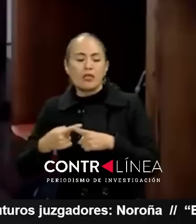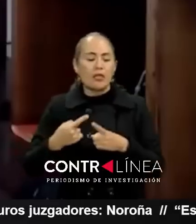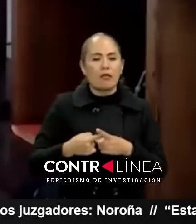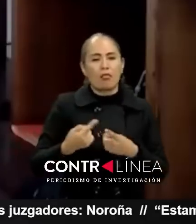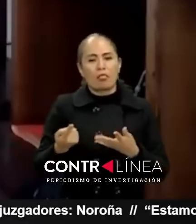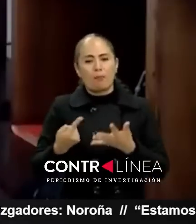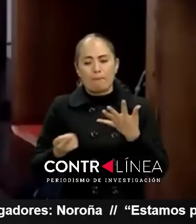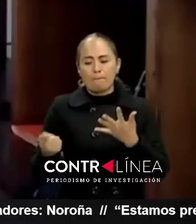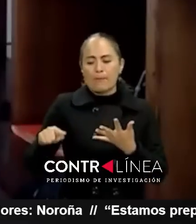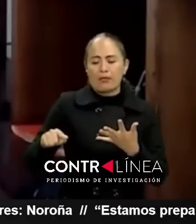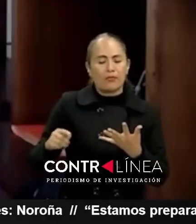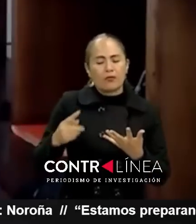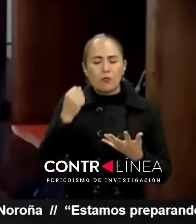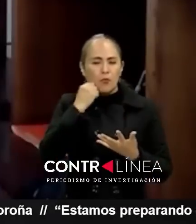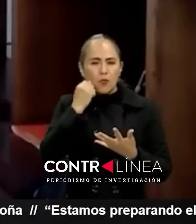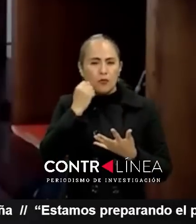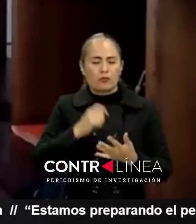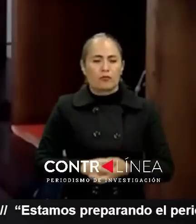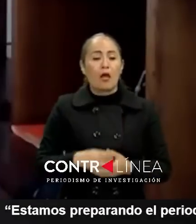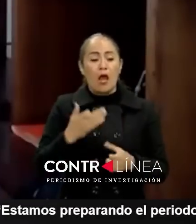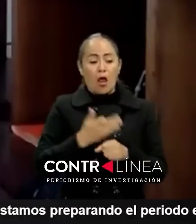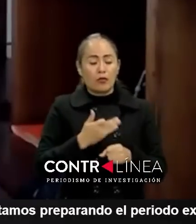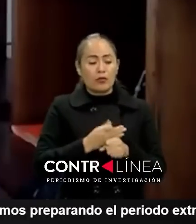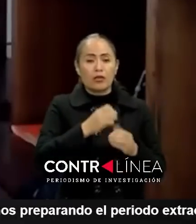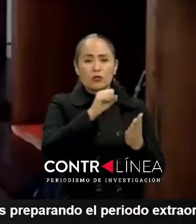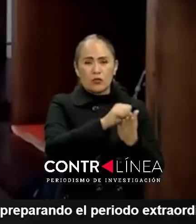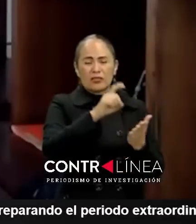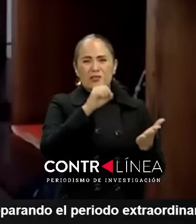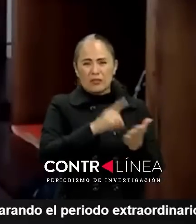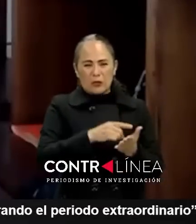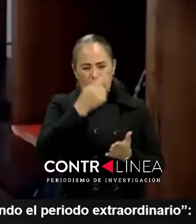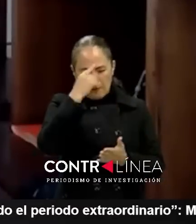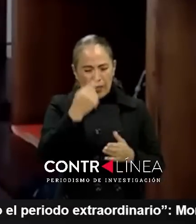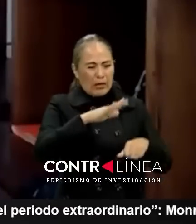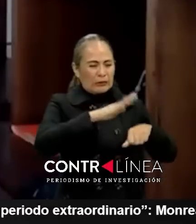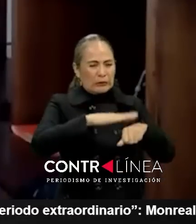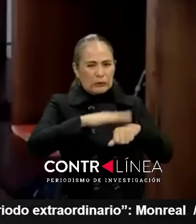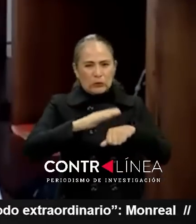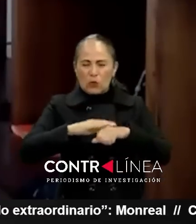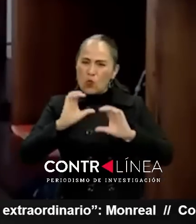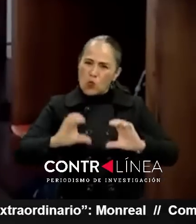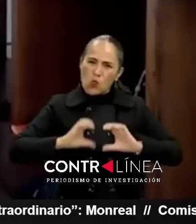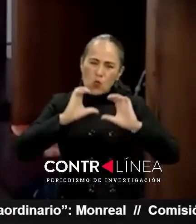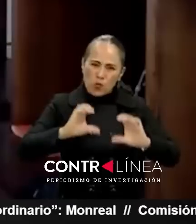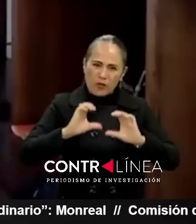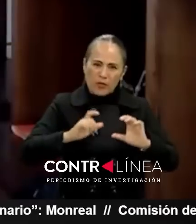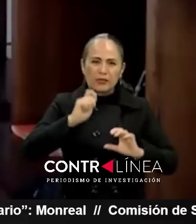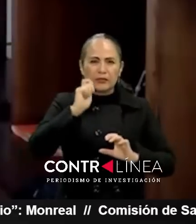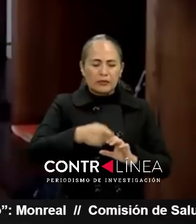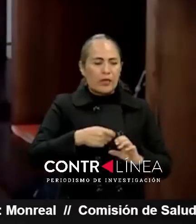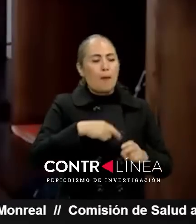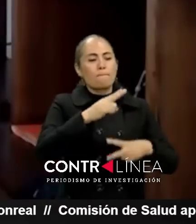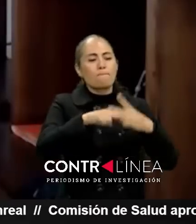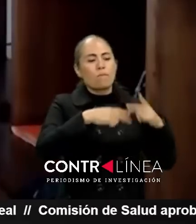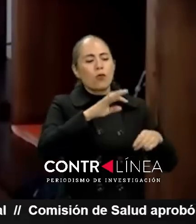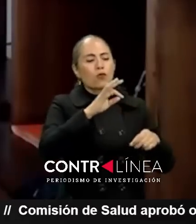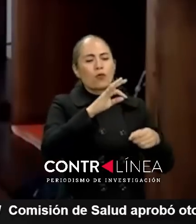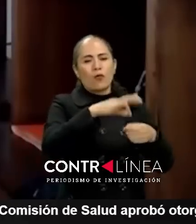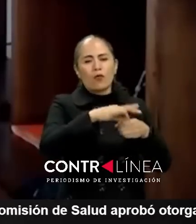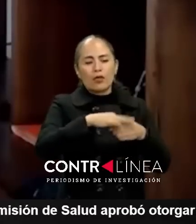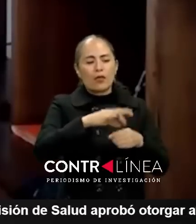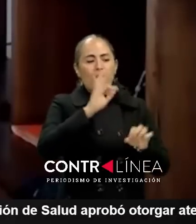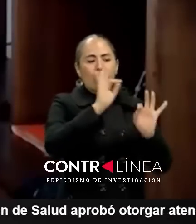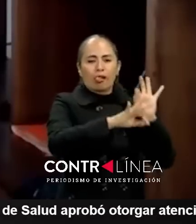Los hechos que han motivado la solicitud de estas medidas cautelares, que son la presunta coacción al voto mediante la elaboración